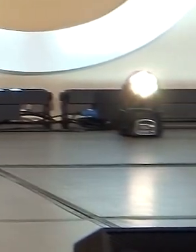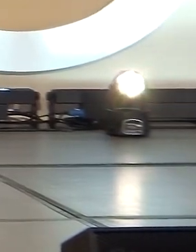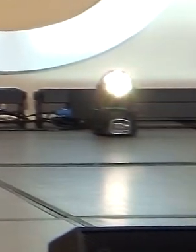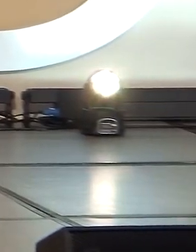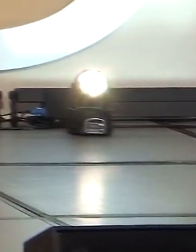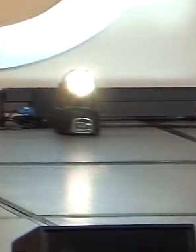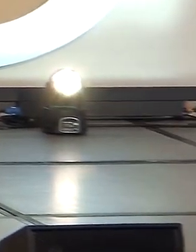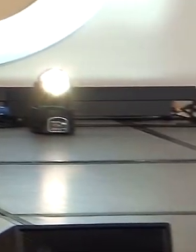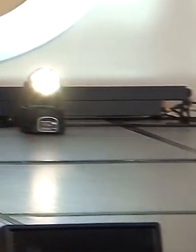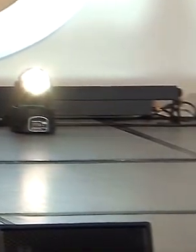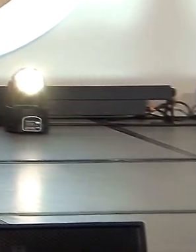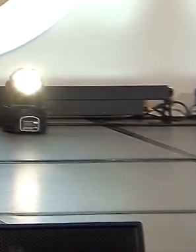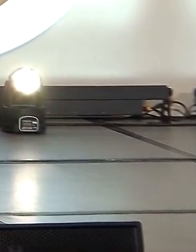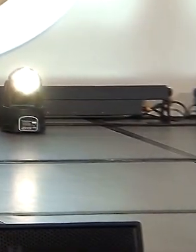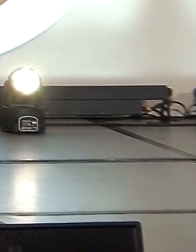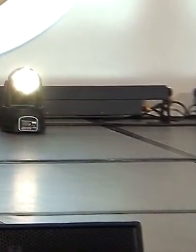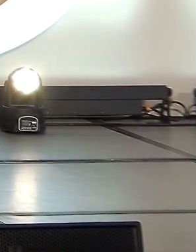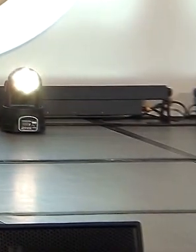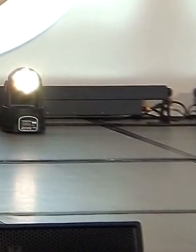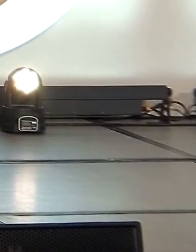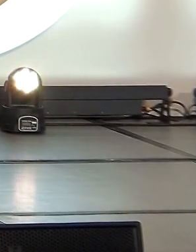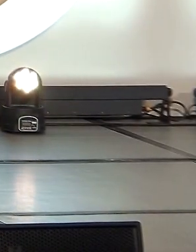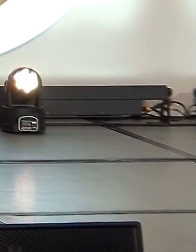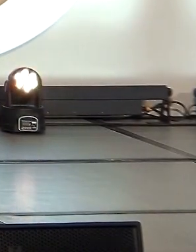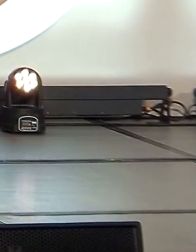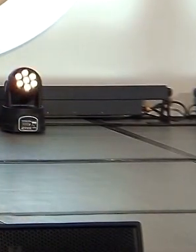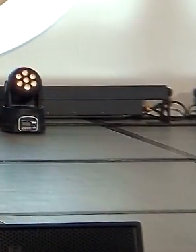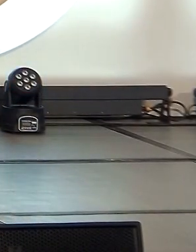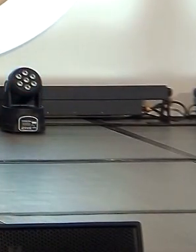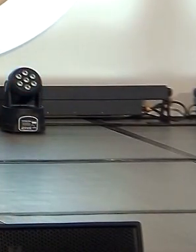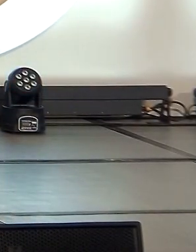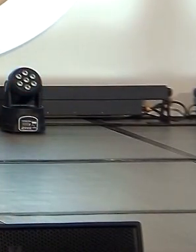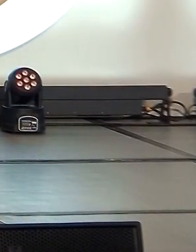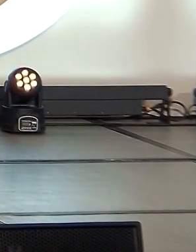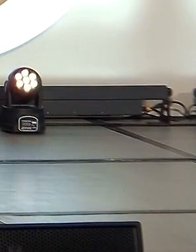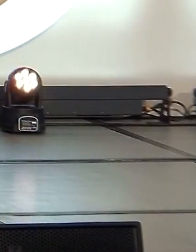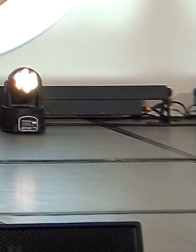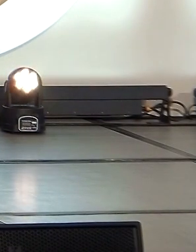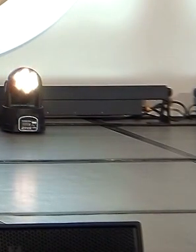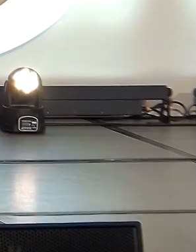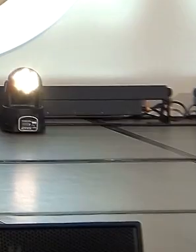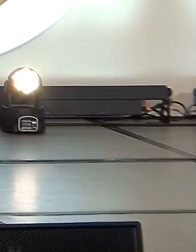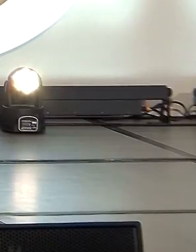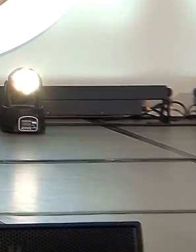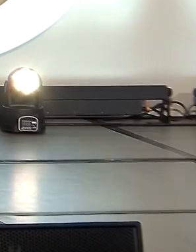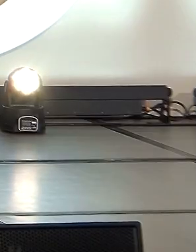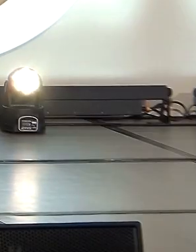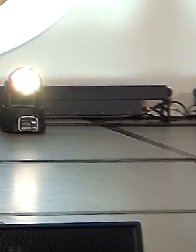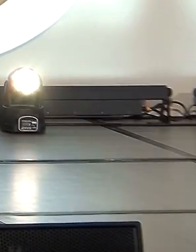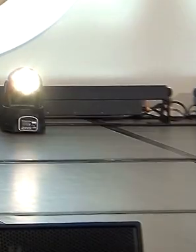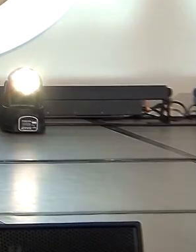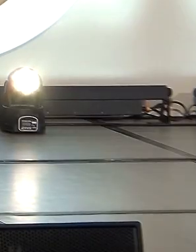ahí unos minutitos. Adelante, sí, por aquí, al frente, por favor.